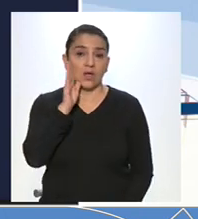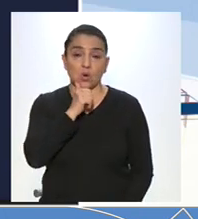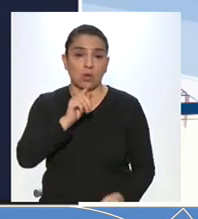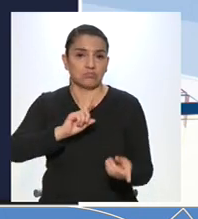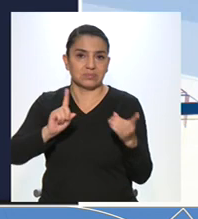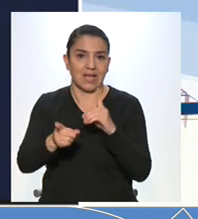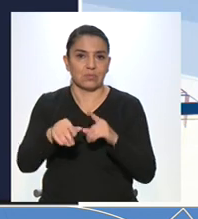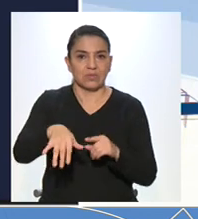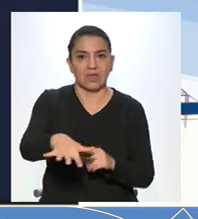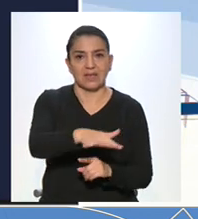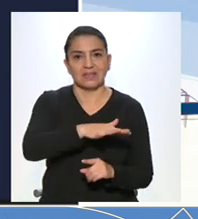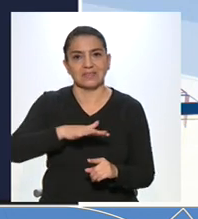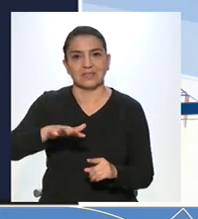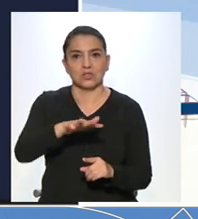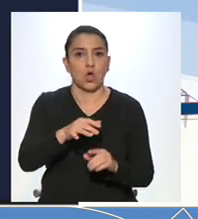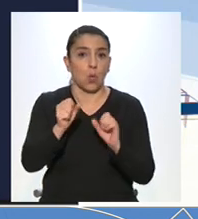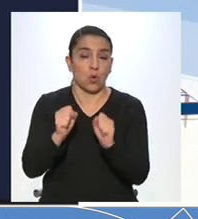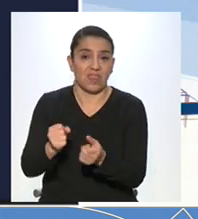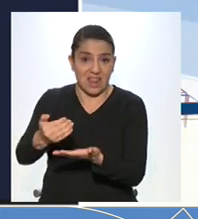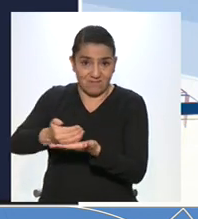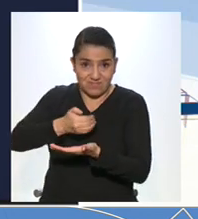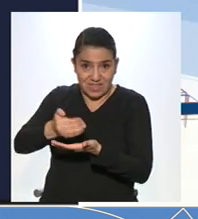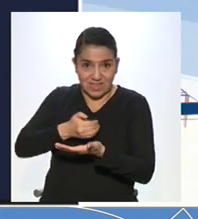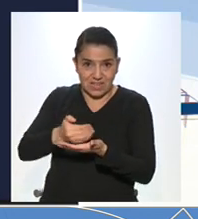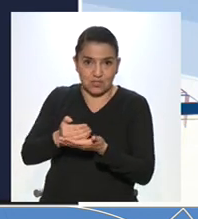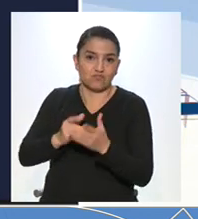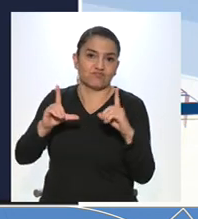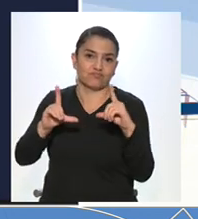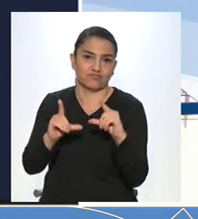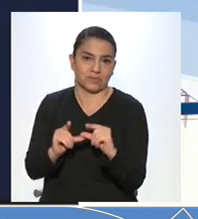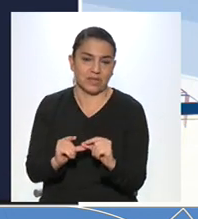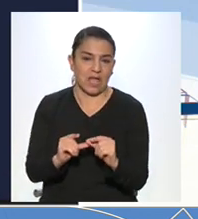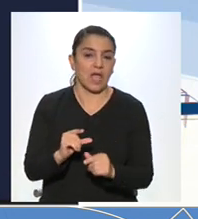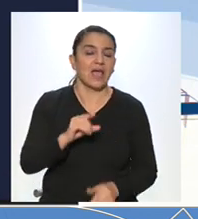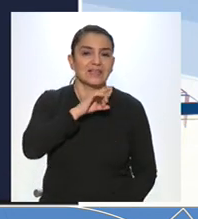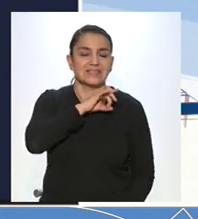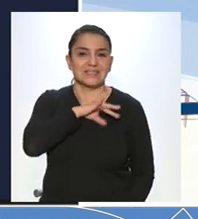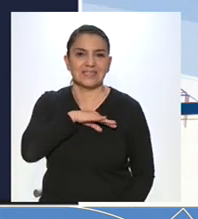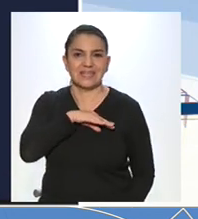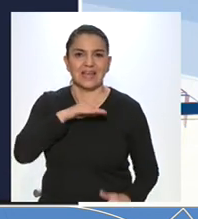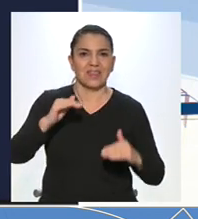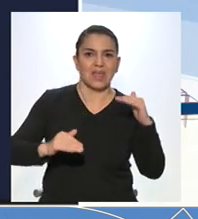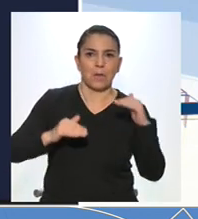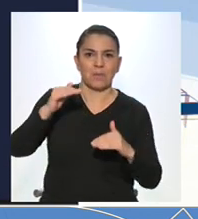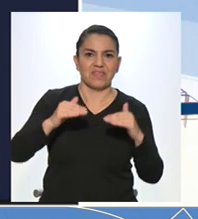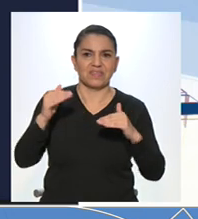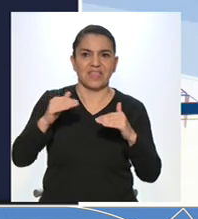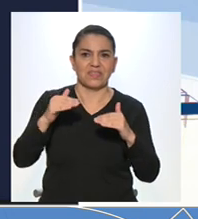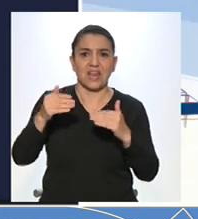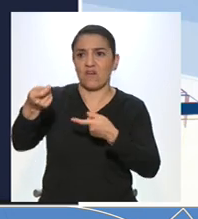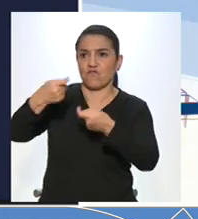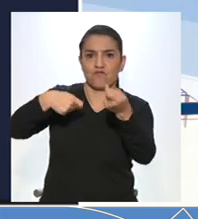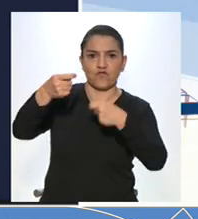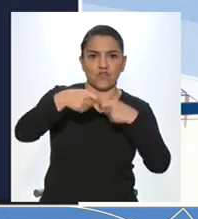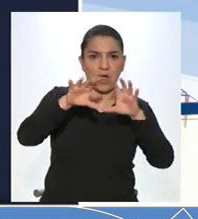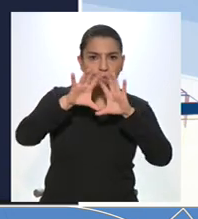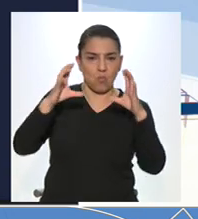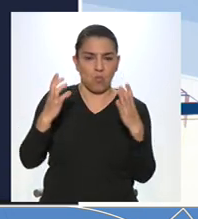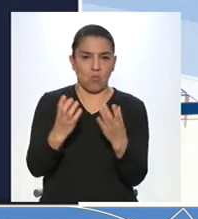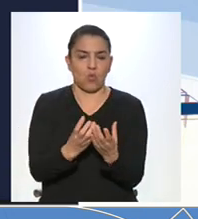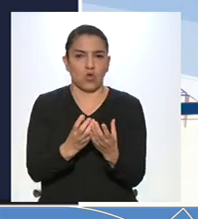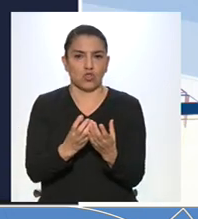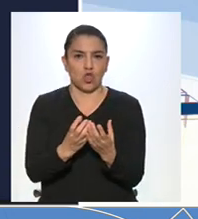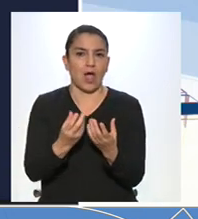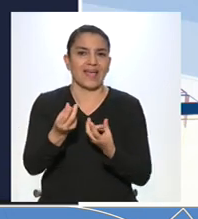la capacidad de generación de ingresos será más limitada. El país dependerá más del financiamiento externo y los actores económicos quedarán más vulnerables a